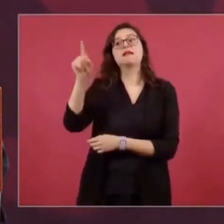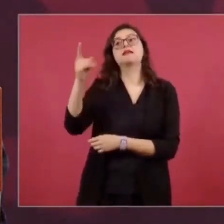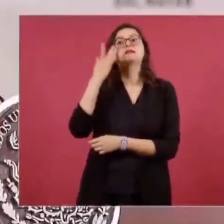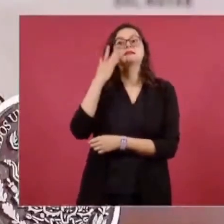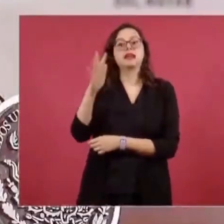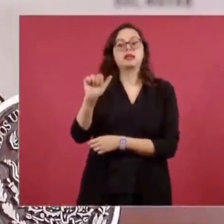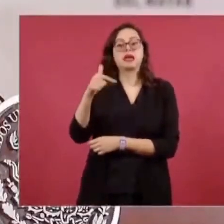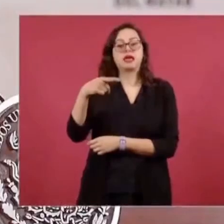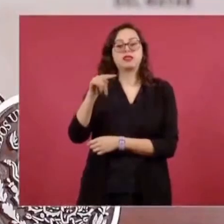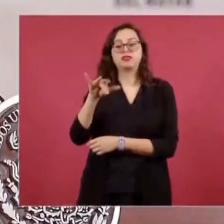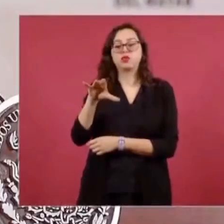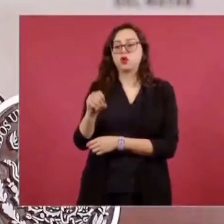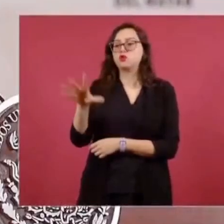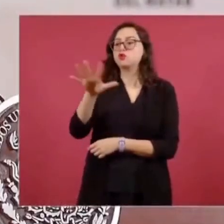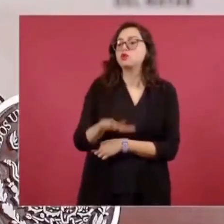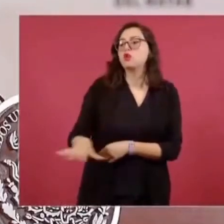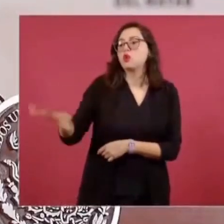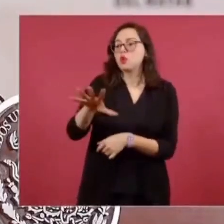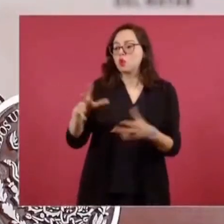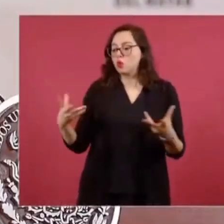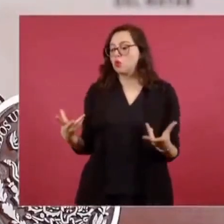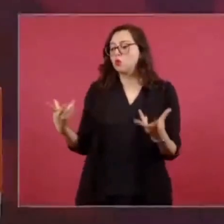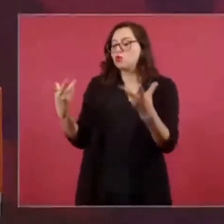se redacta el Plan de San Luis